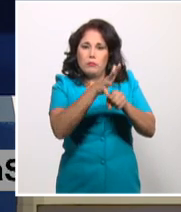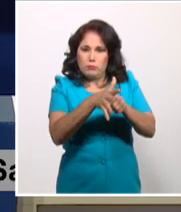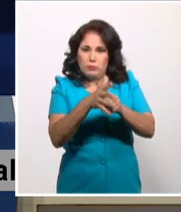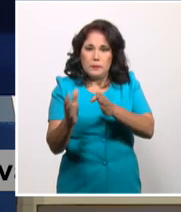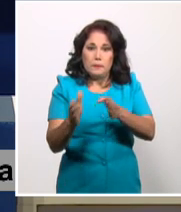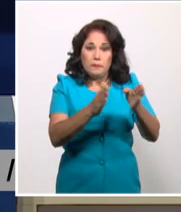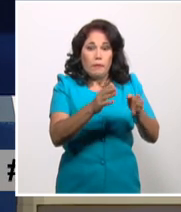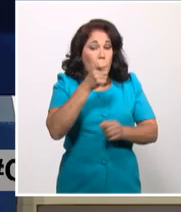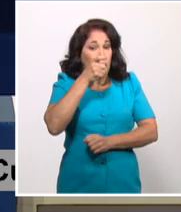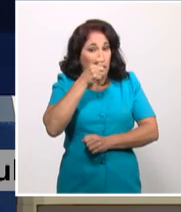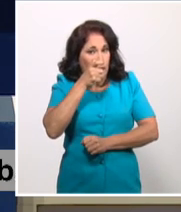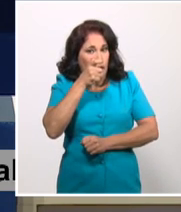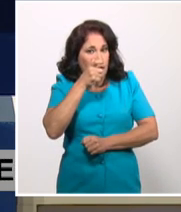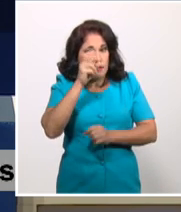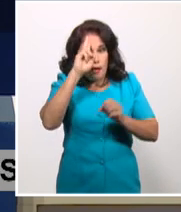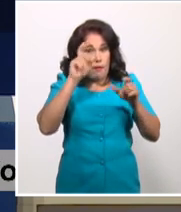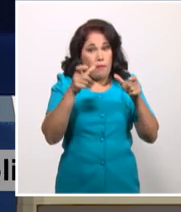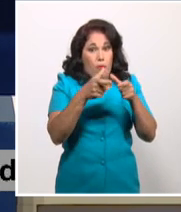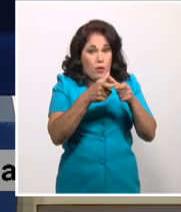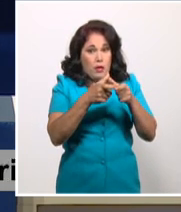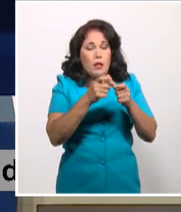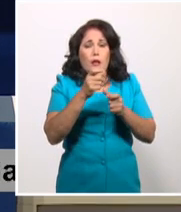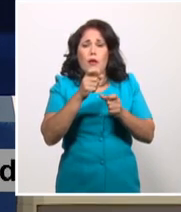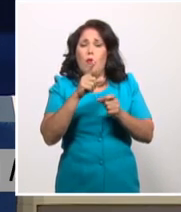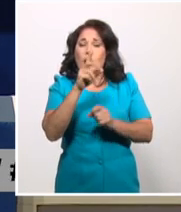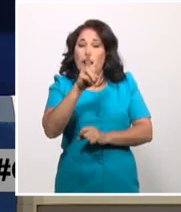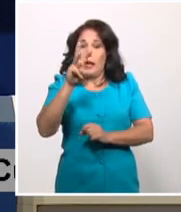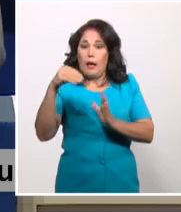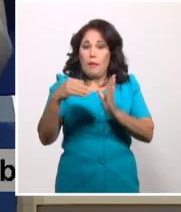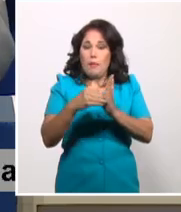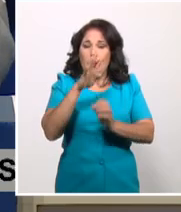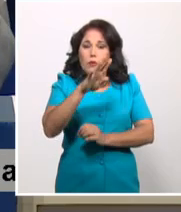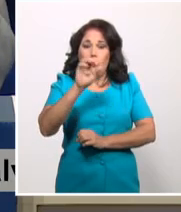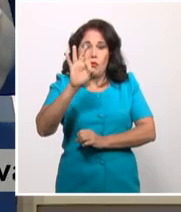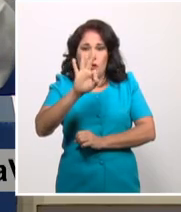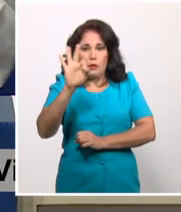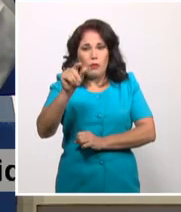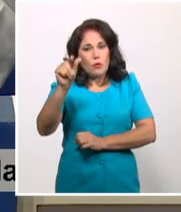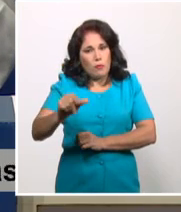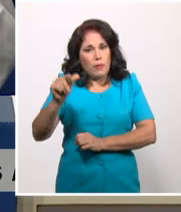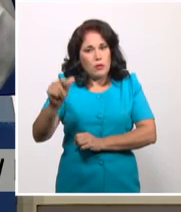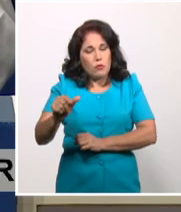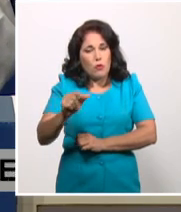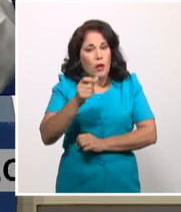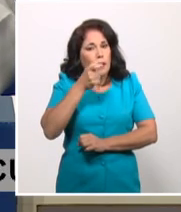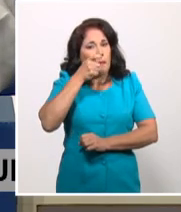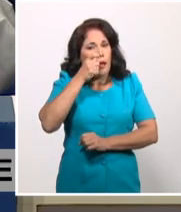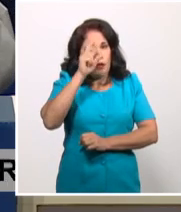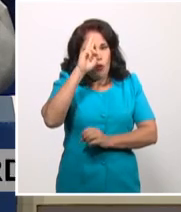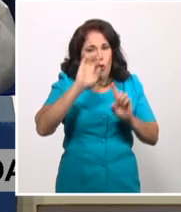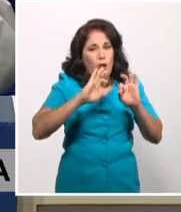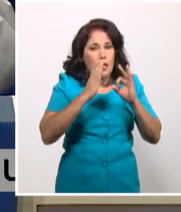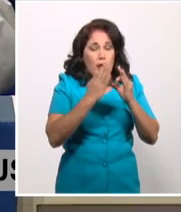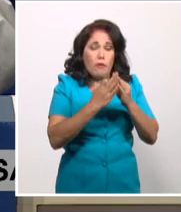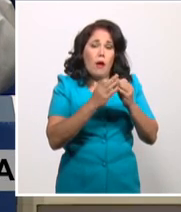atención primaria hay 8.348 personas que se mantienen en vigilancia por haber